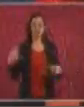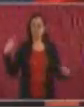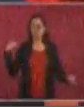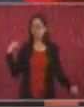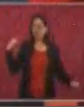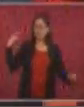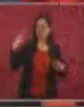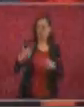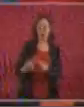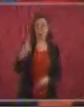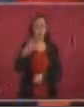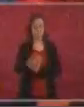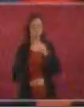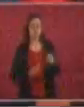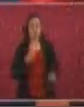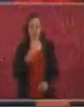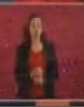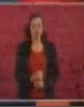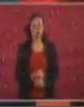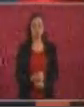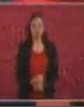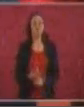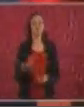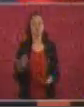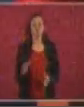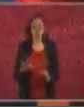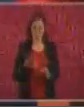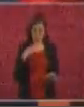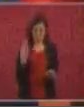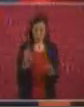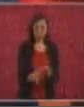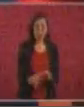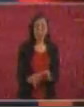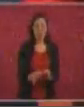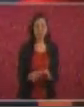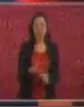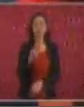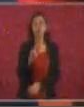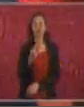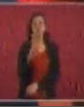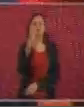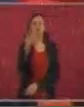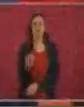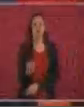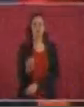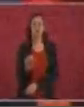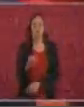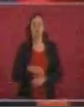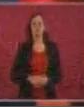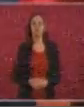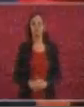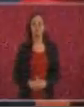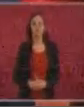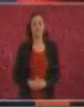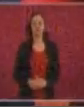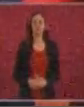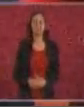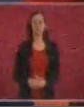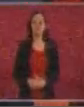marcha, estamos hablando del 2022, quiere poner en marcha el Tren Maya. Entonces, si el mismo día